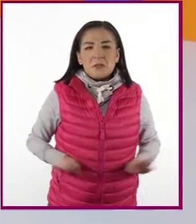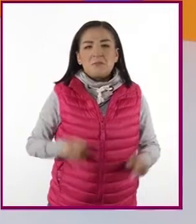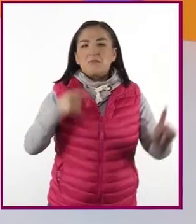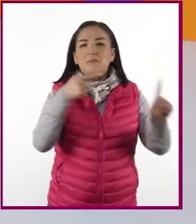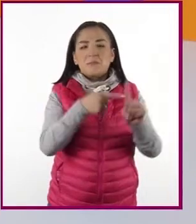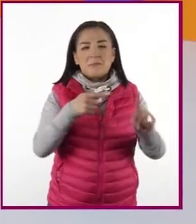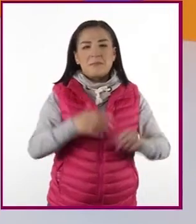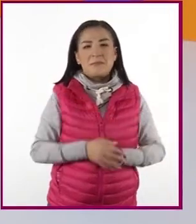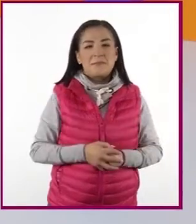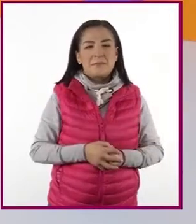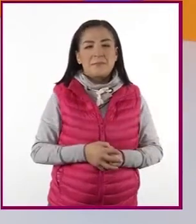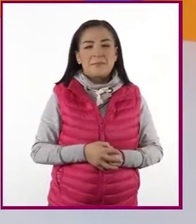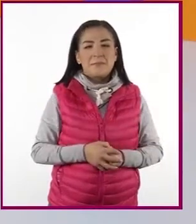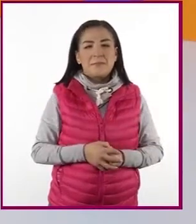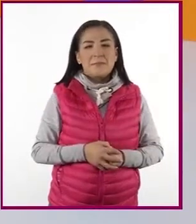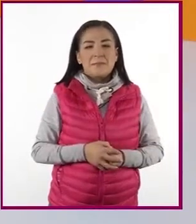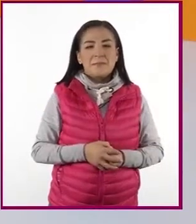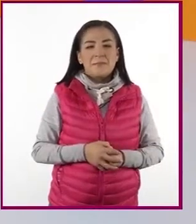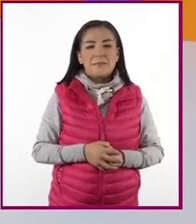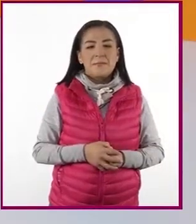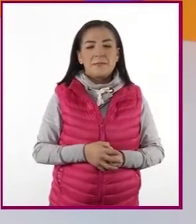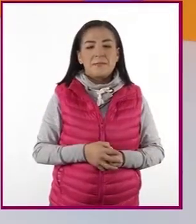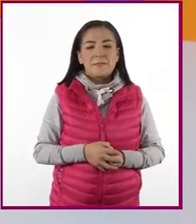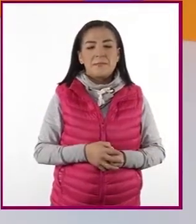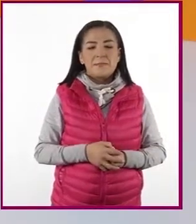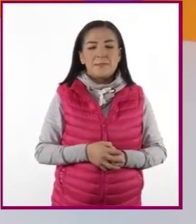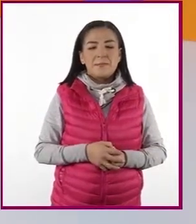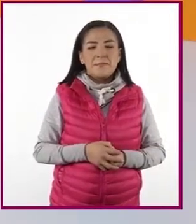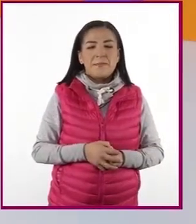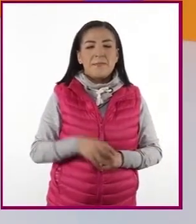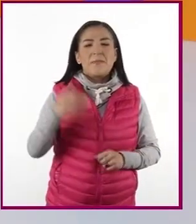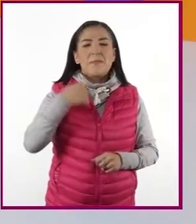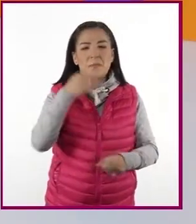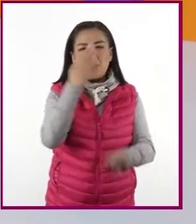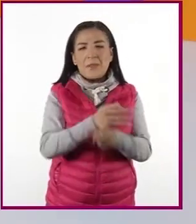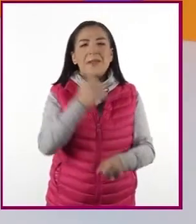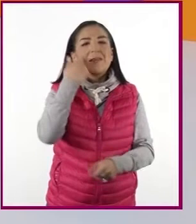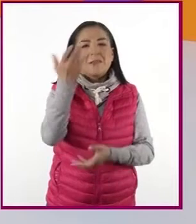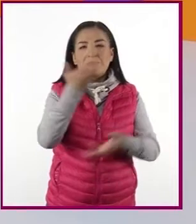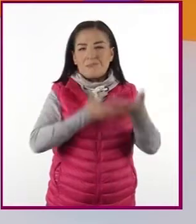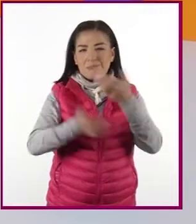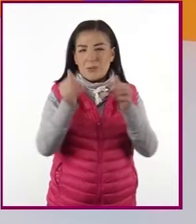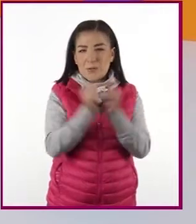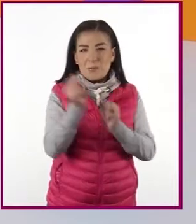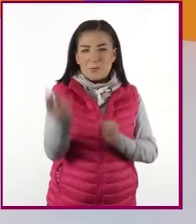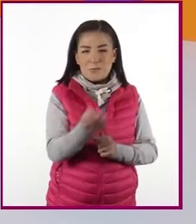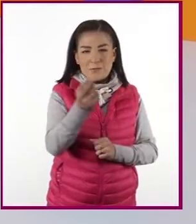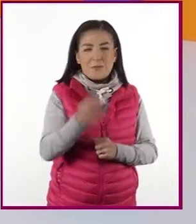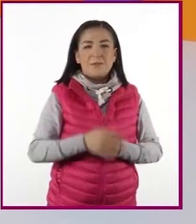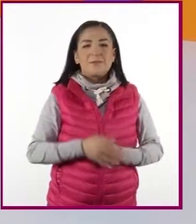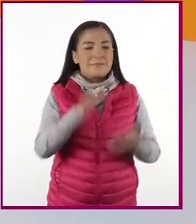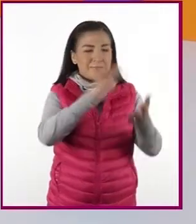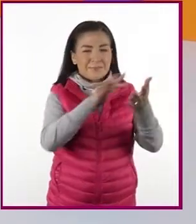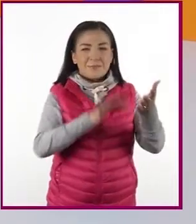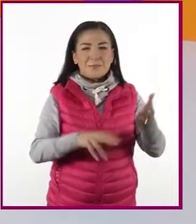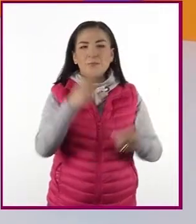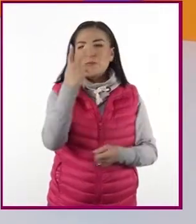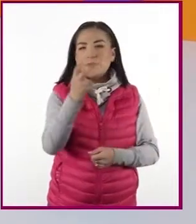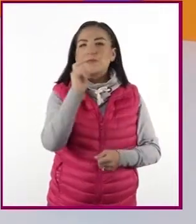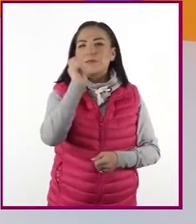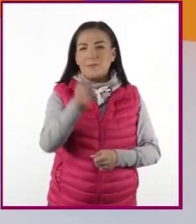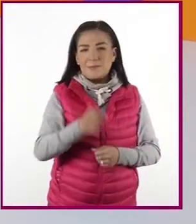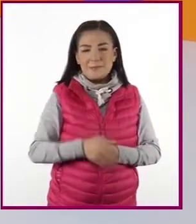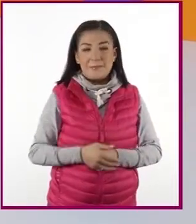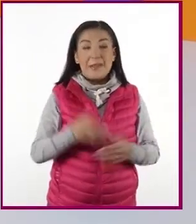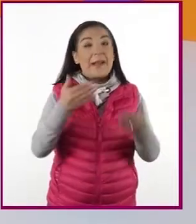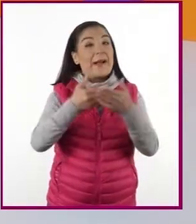Ahora, quiero compartir con ustedes la lectura de 2 prólogos, pero antes les sugiero que